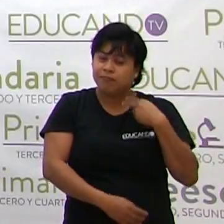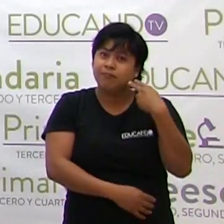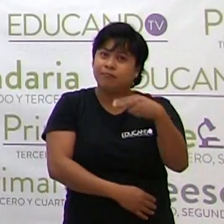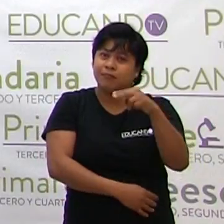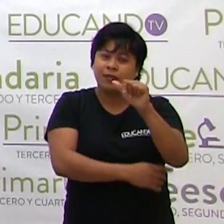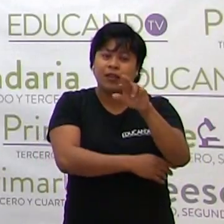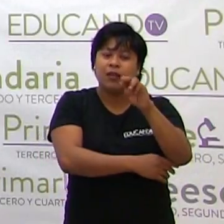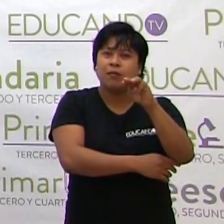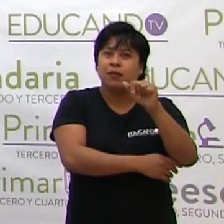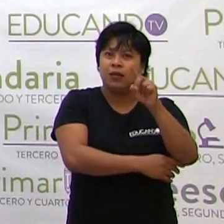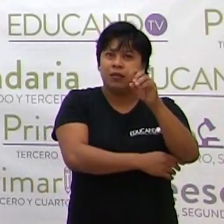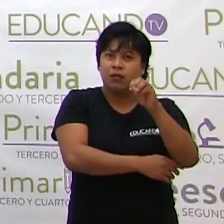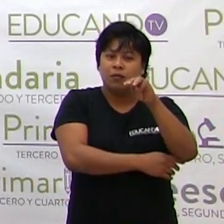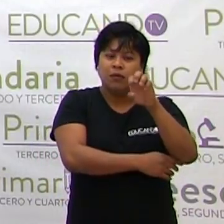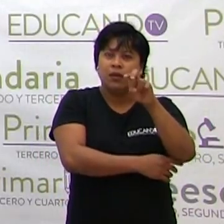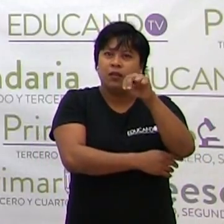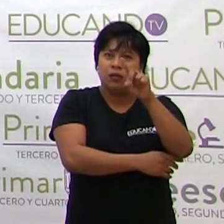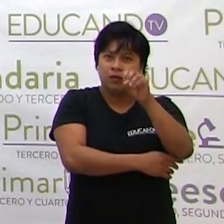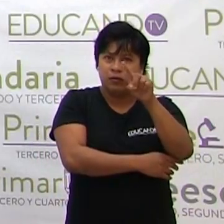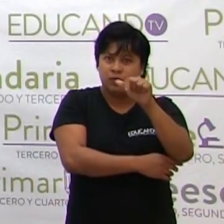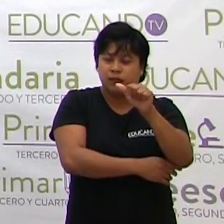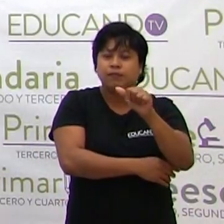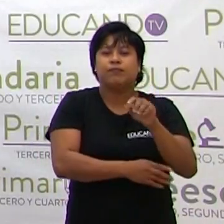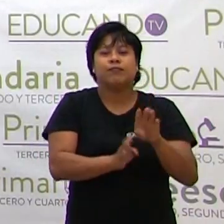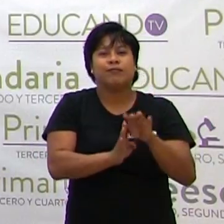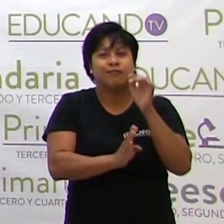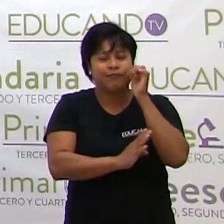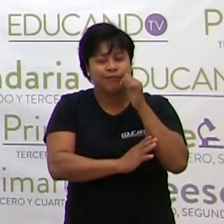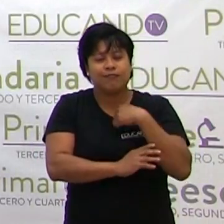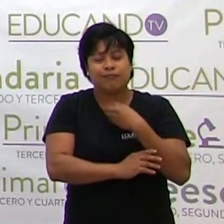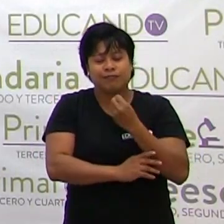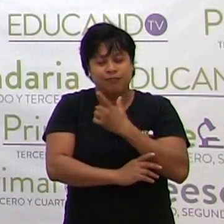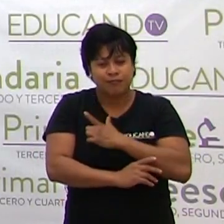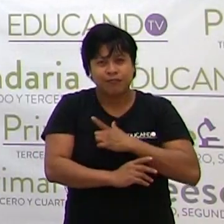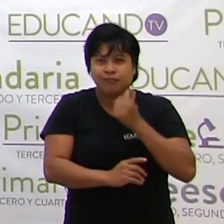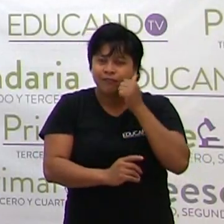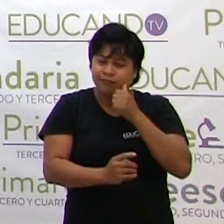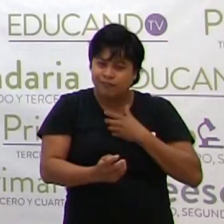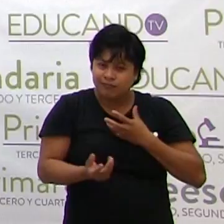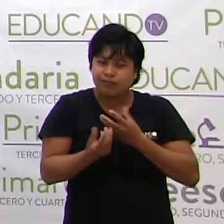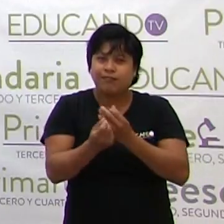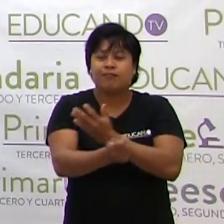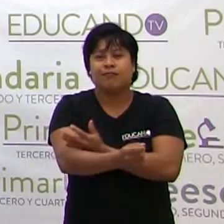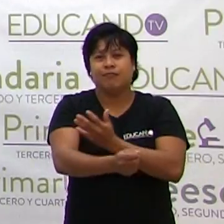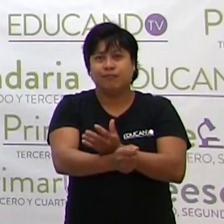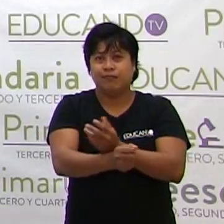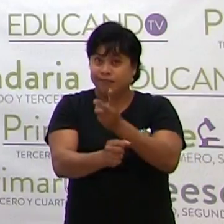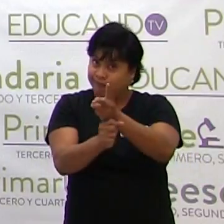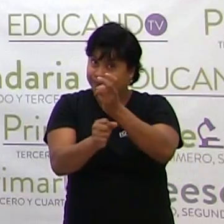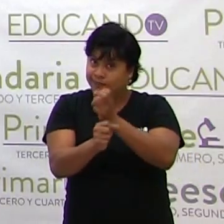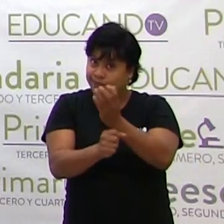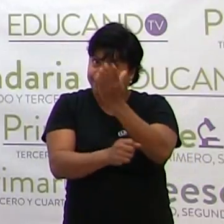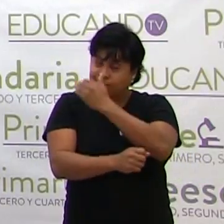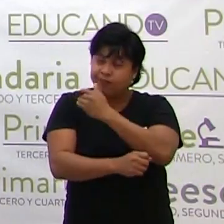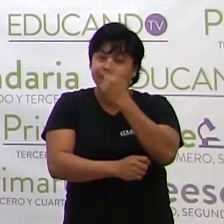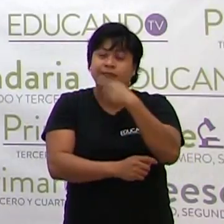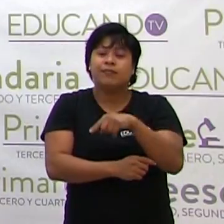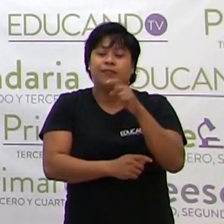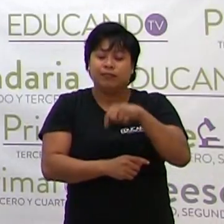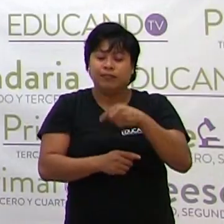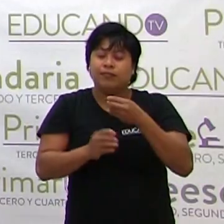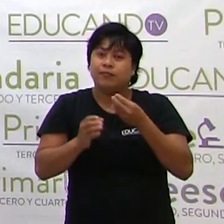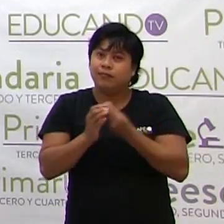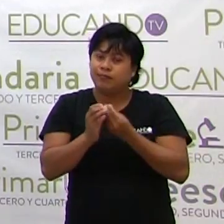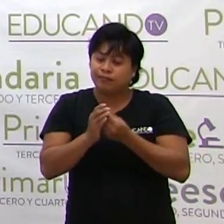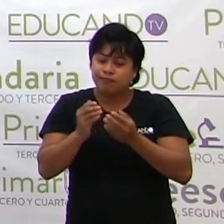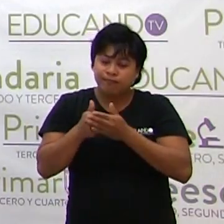es Armando Mendoza y como siempre es un gusto enorme que nos sigas acompañando. Te invito para que durante todos